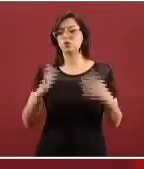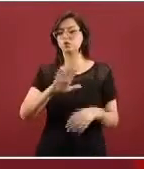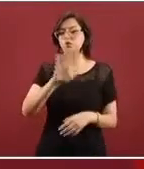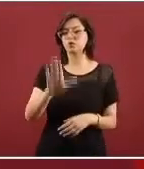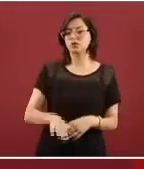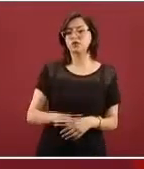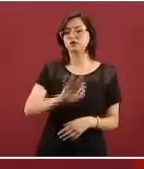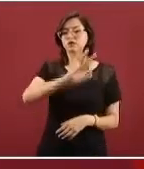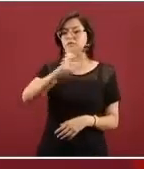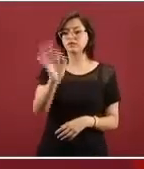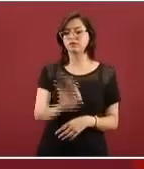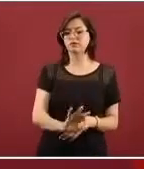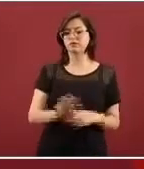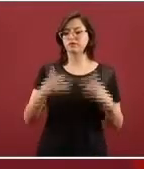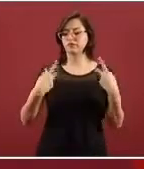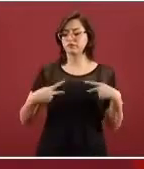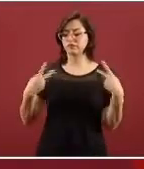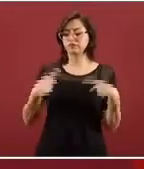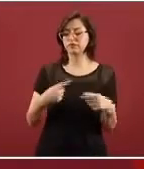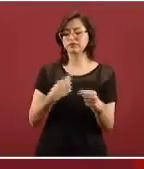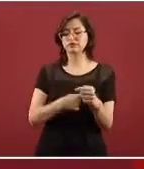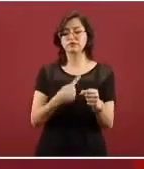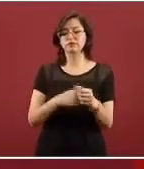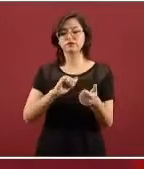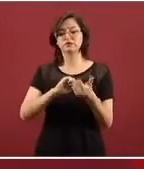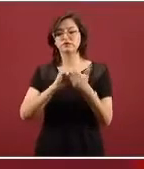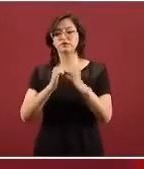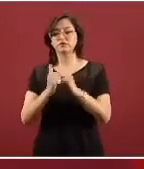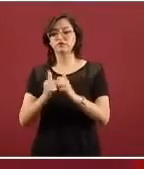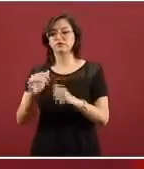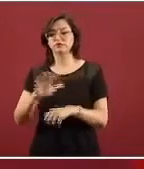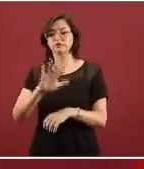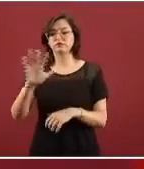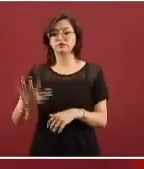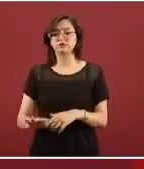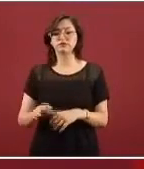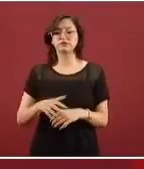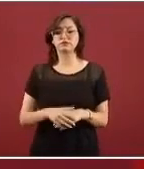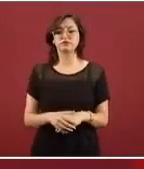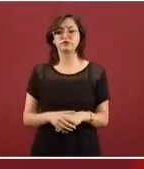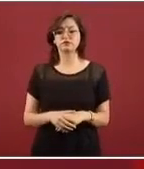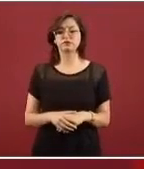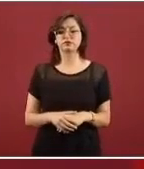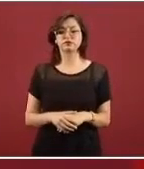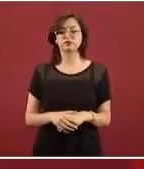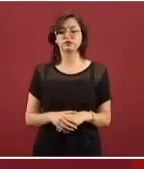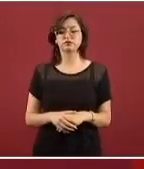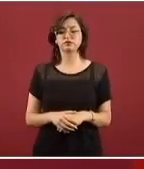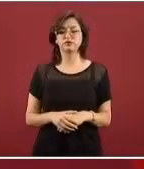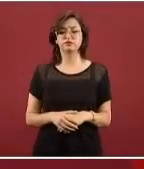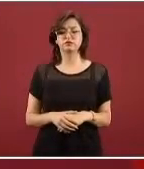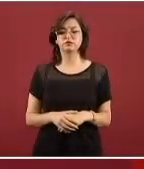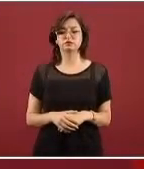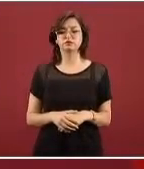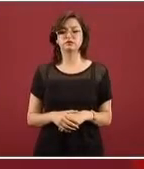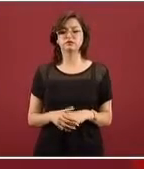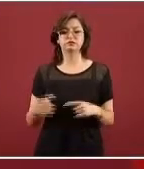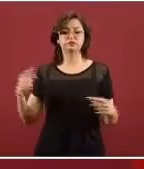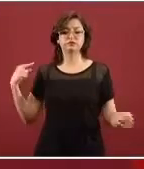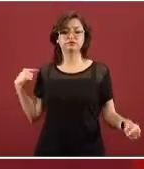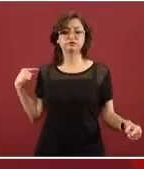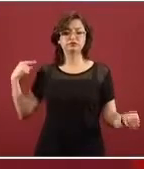de personas que tienen enfermedad y que han muerto, ha aumentado ligeramente a lo largo de las